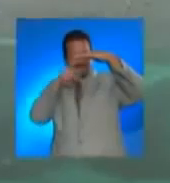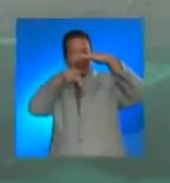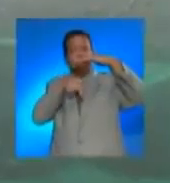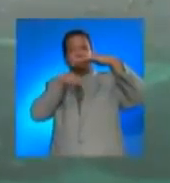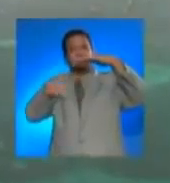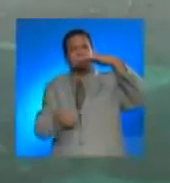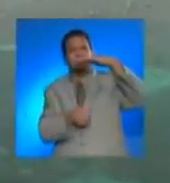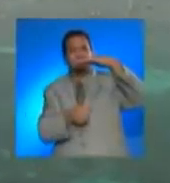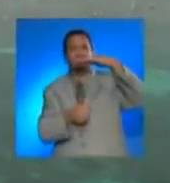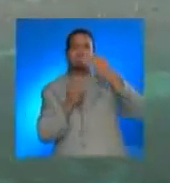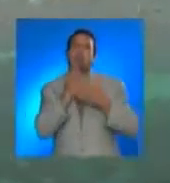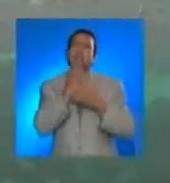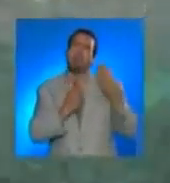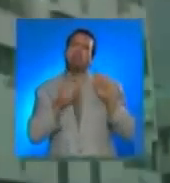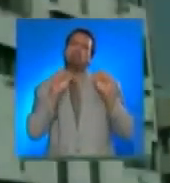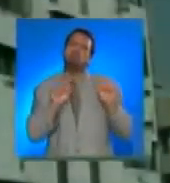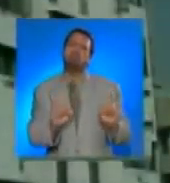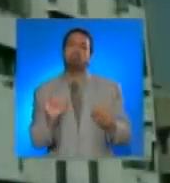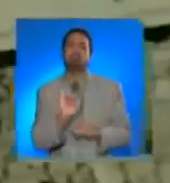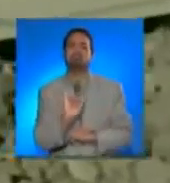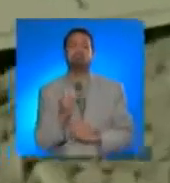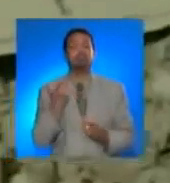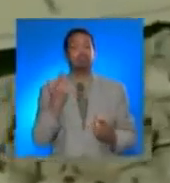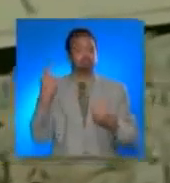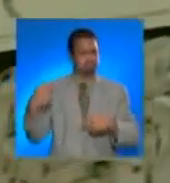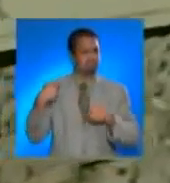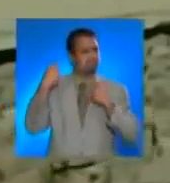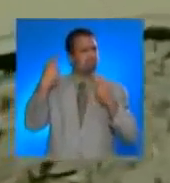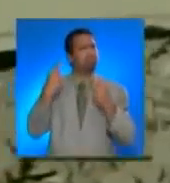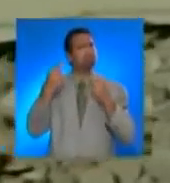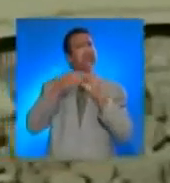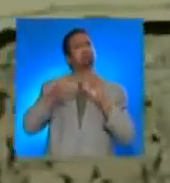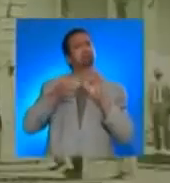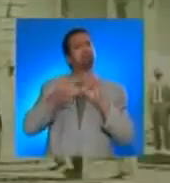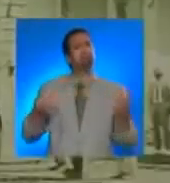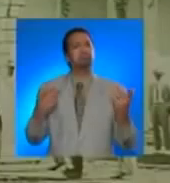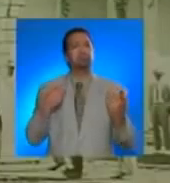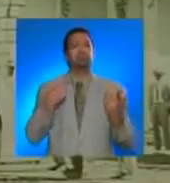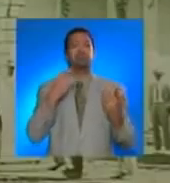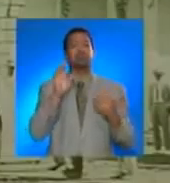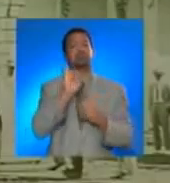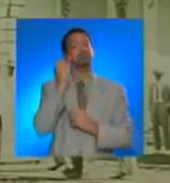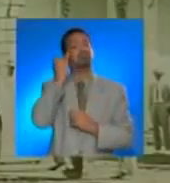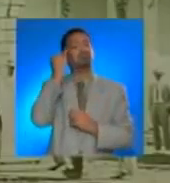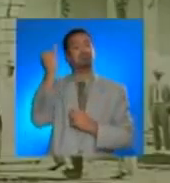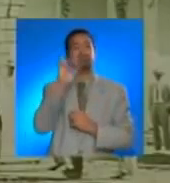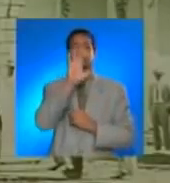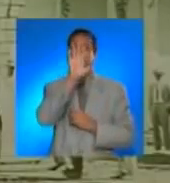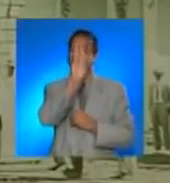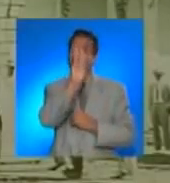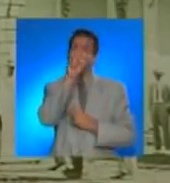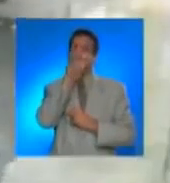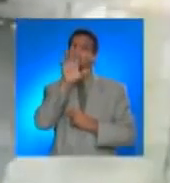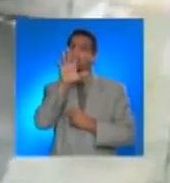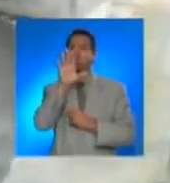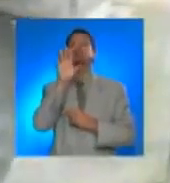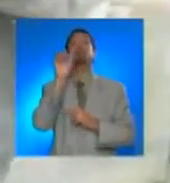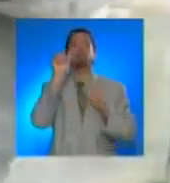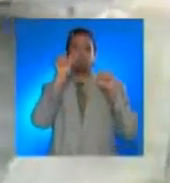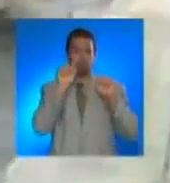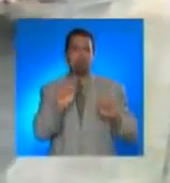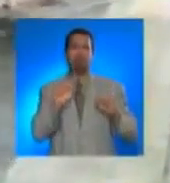un impacto de un objeto en la superficie del océano. La mayoría de los tsunamis ocurren como consecuencia directa o indirecta